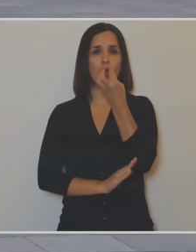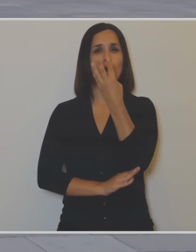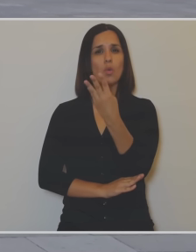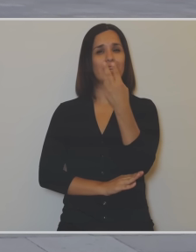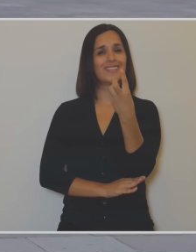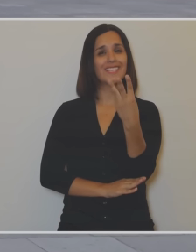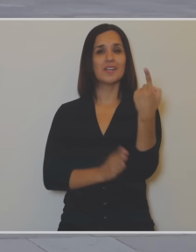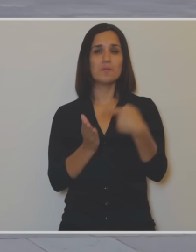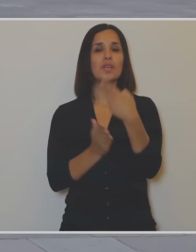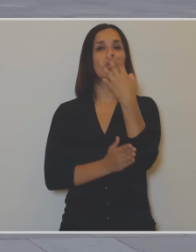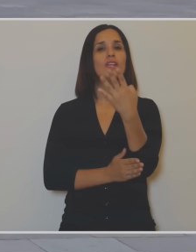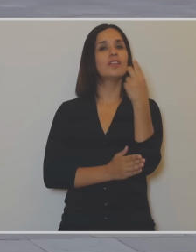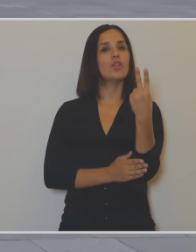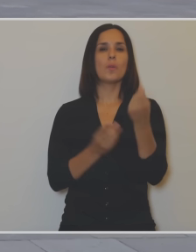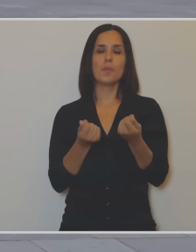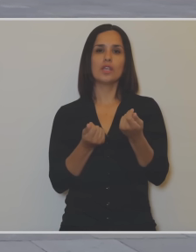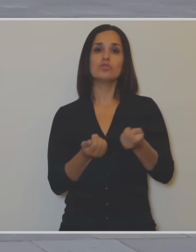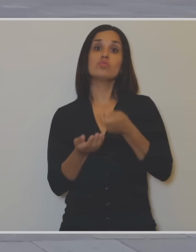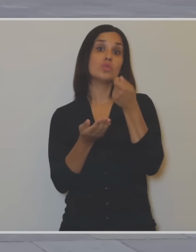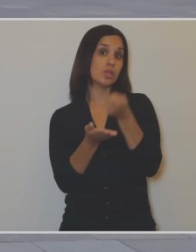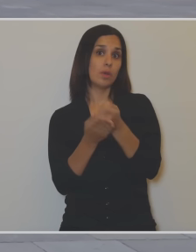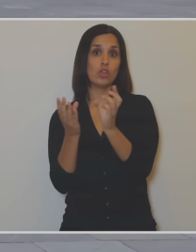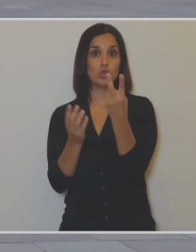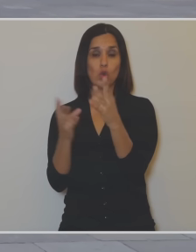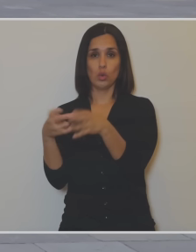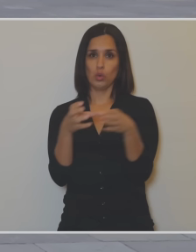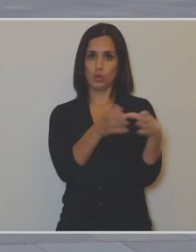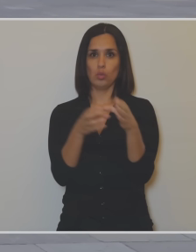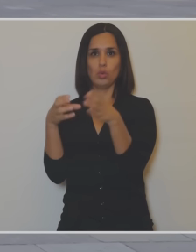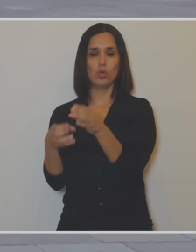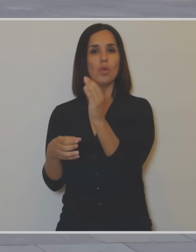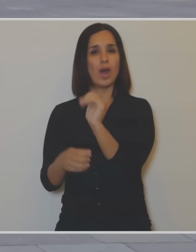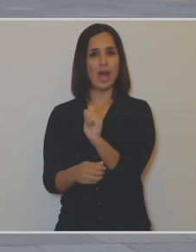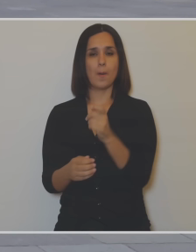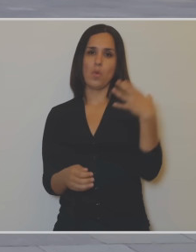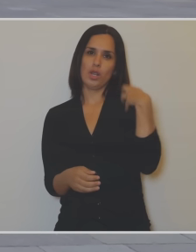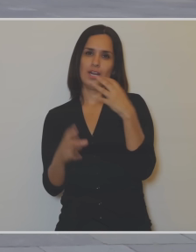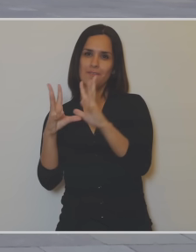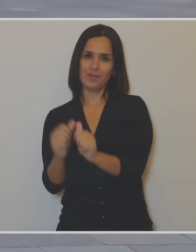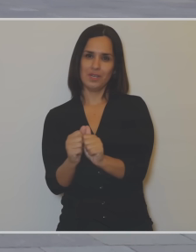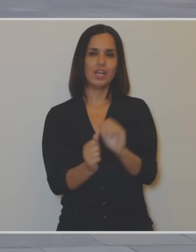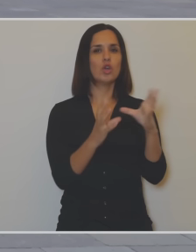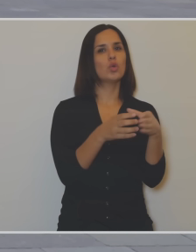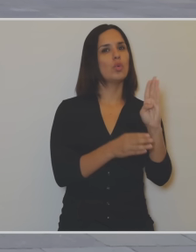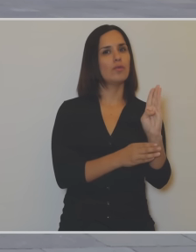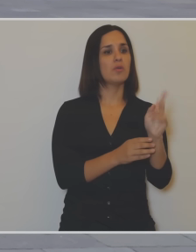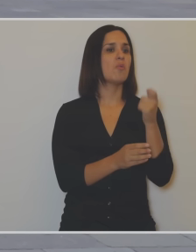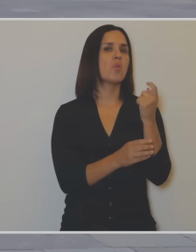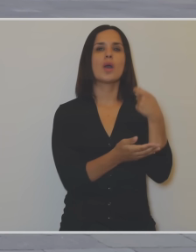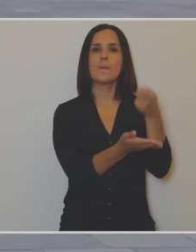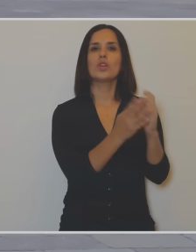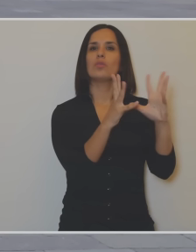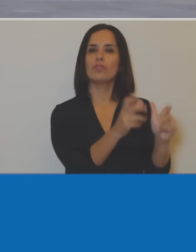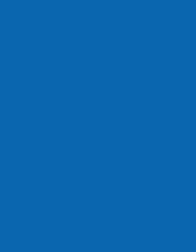a 43.042 pesos y el aporte se paga en dos grupos. El grupo A, por carga familiar, el grupo B, un aporte